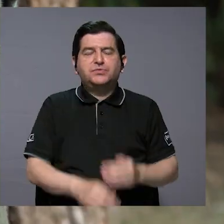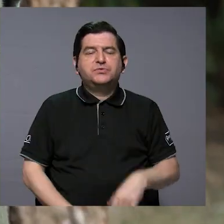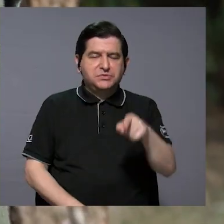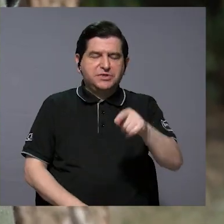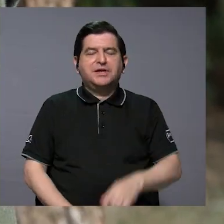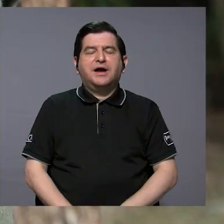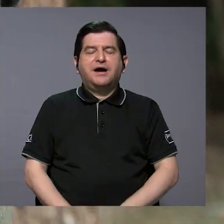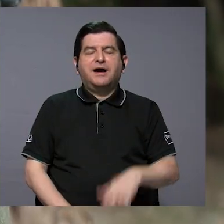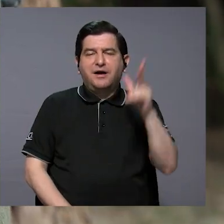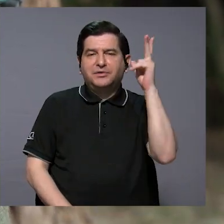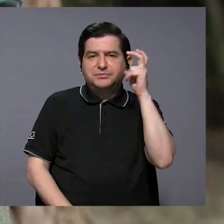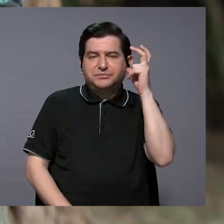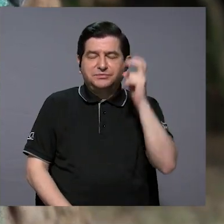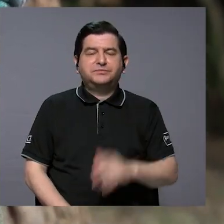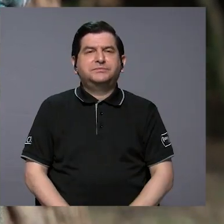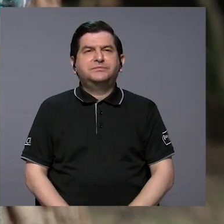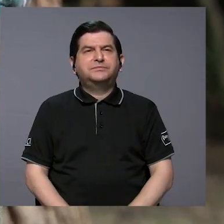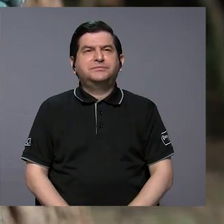personas. Yo,